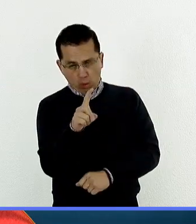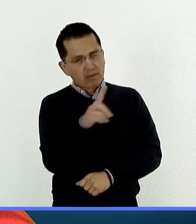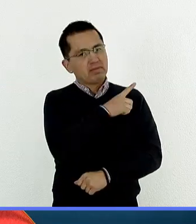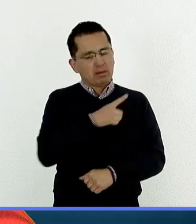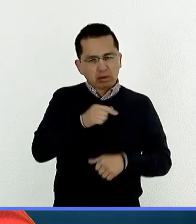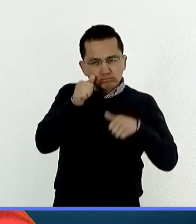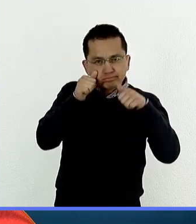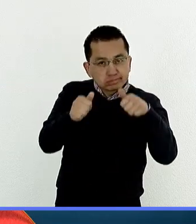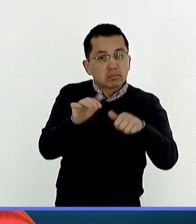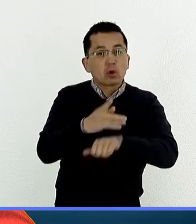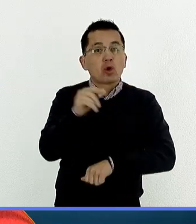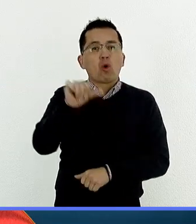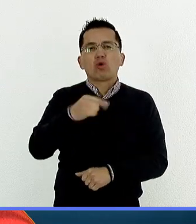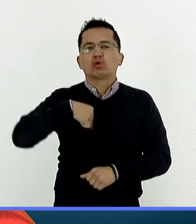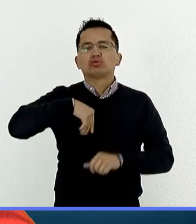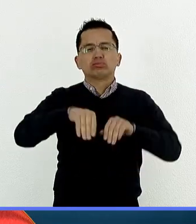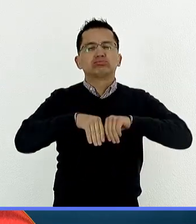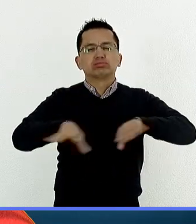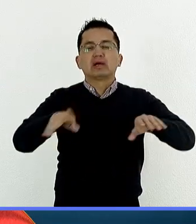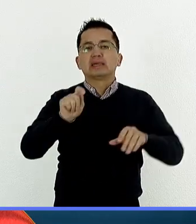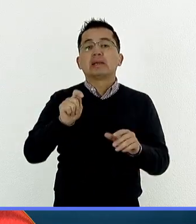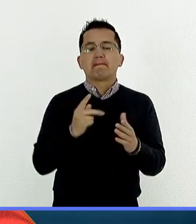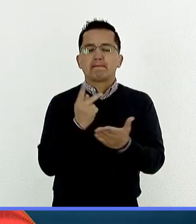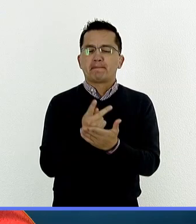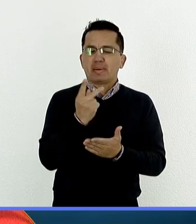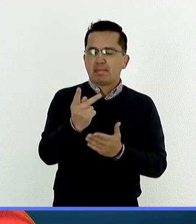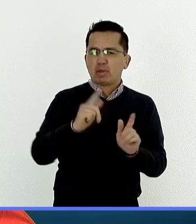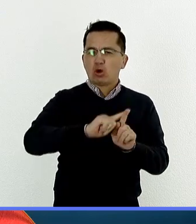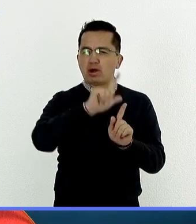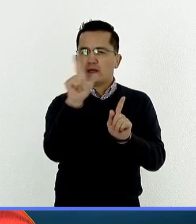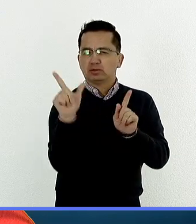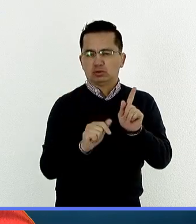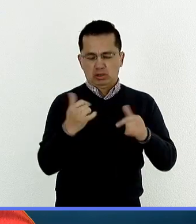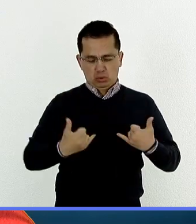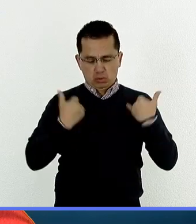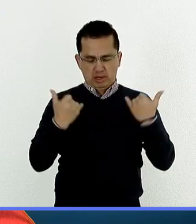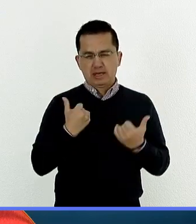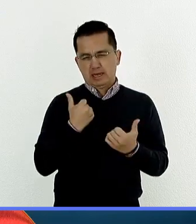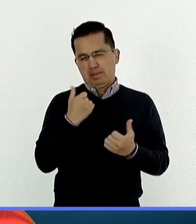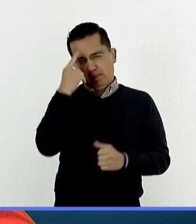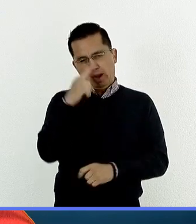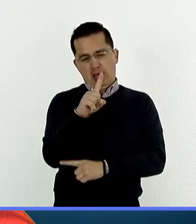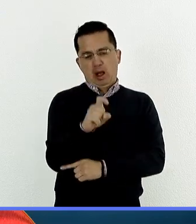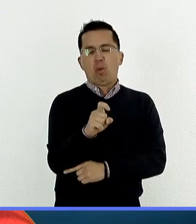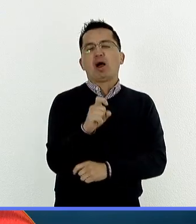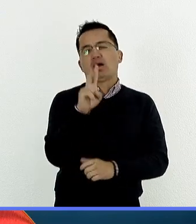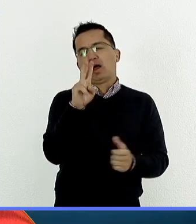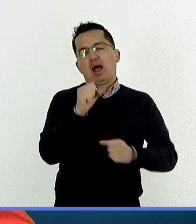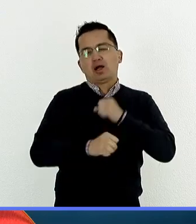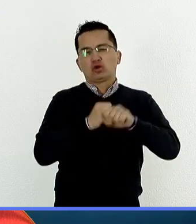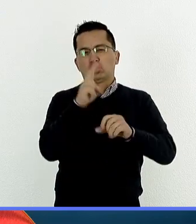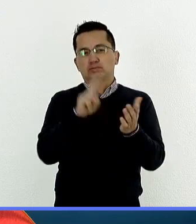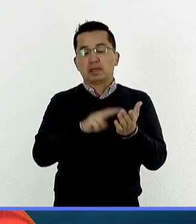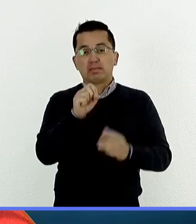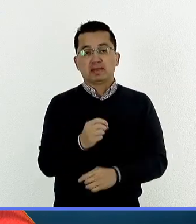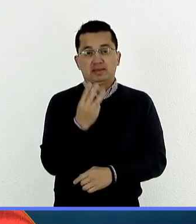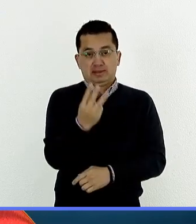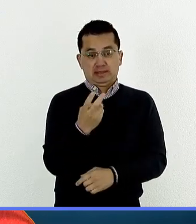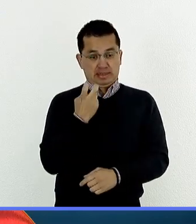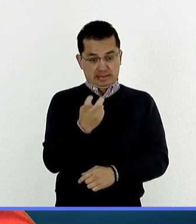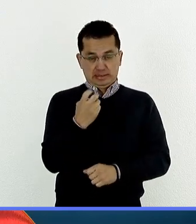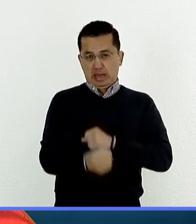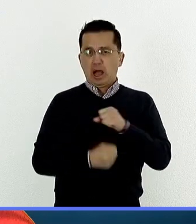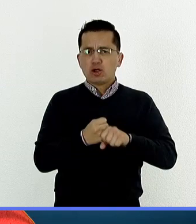al premio nacional juvenil del agua 2023 se trata de la edición número 24 de este premio en el que pueden participar